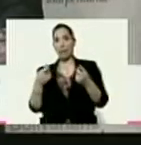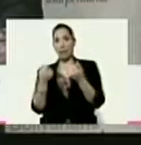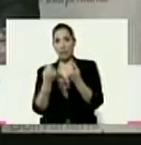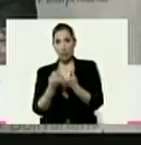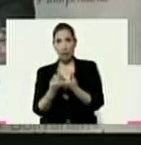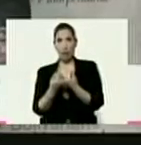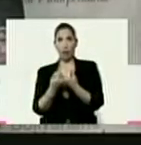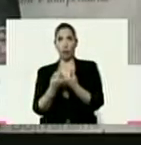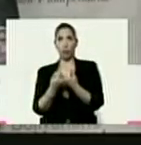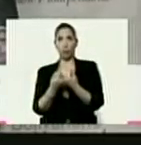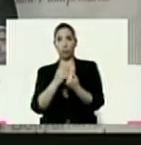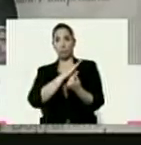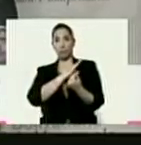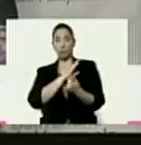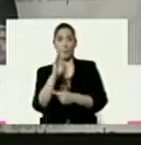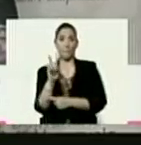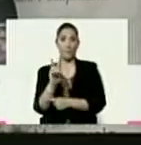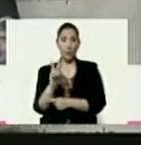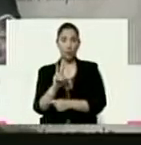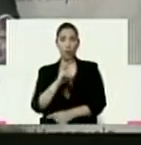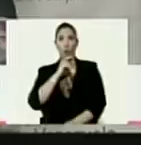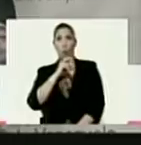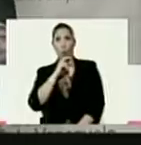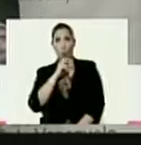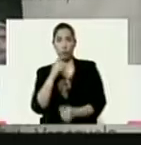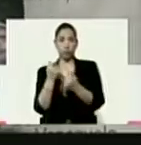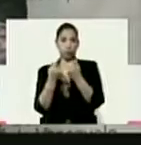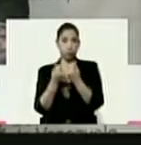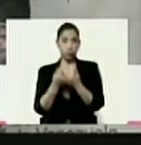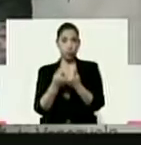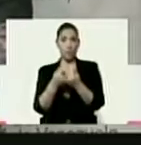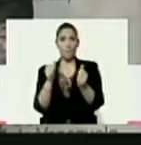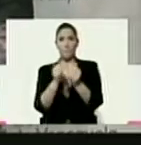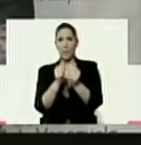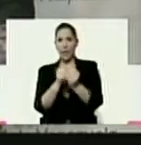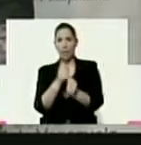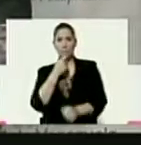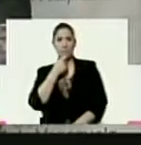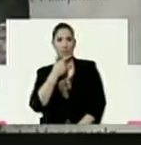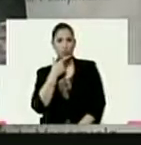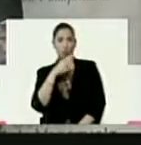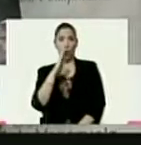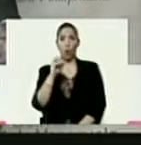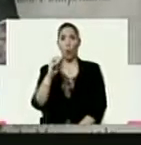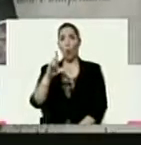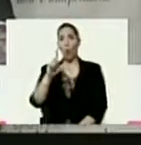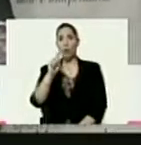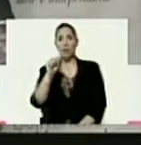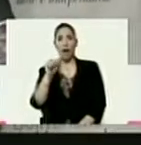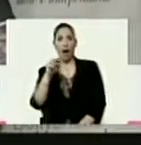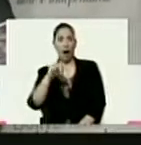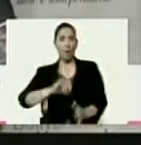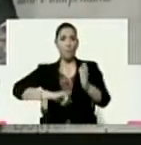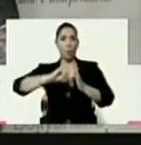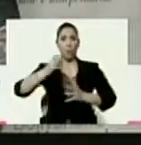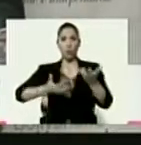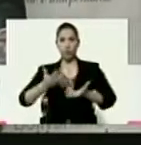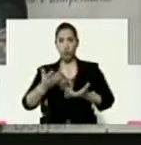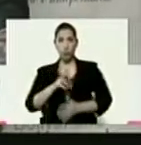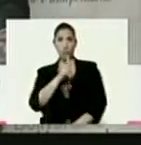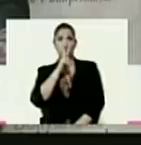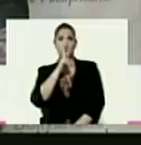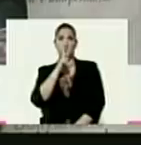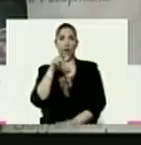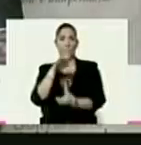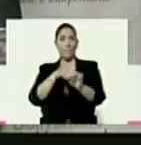cuenta Venezuela, recursos en oro, recursos en diamantes, recursos en coltán, recursos en gas. Hubiera sido una trama